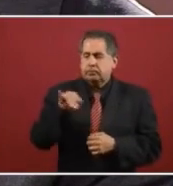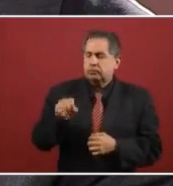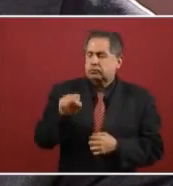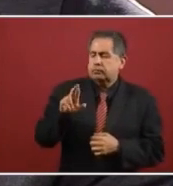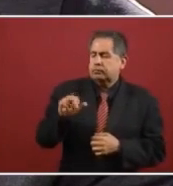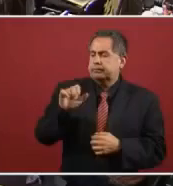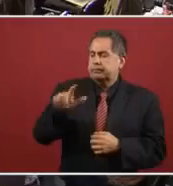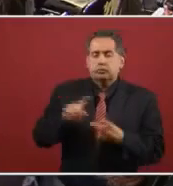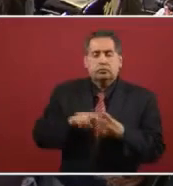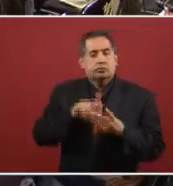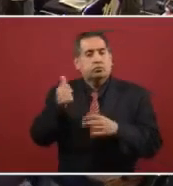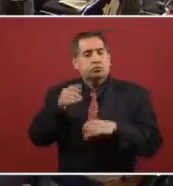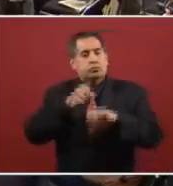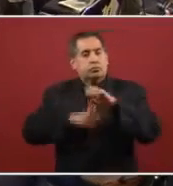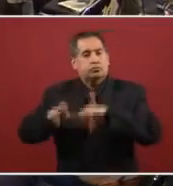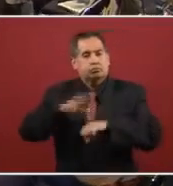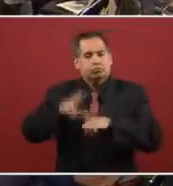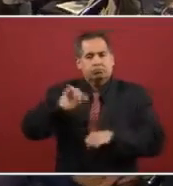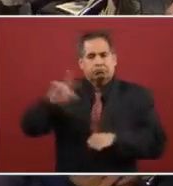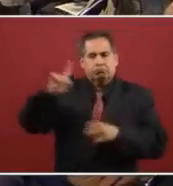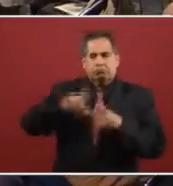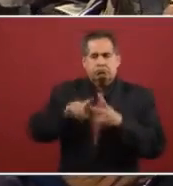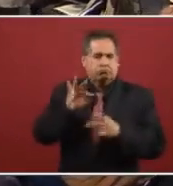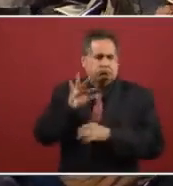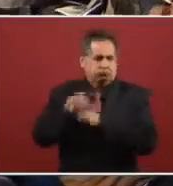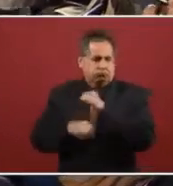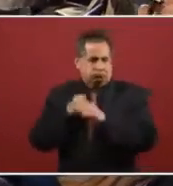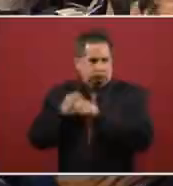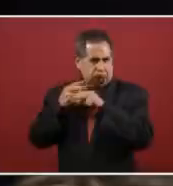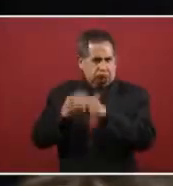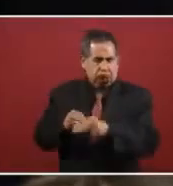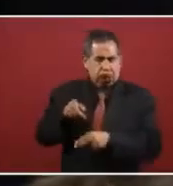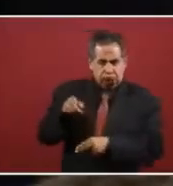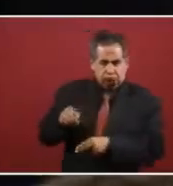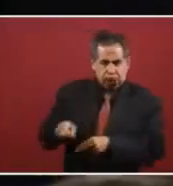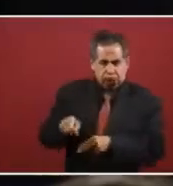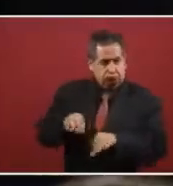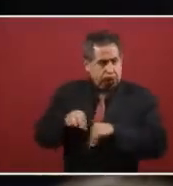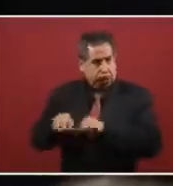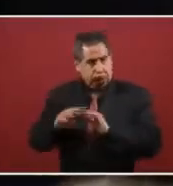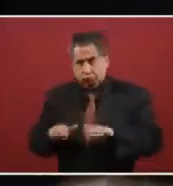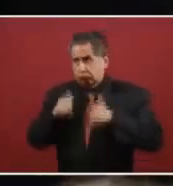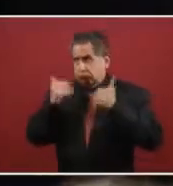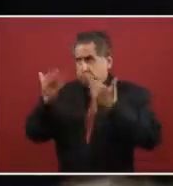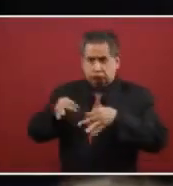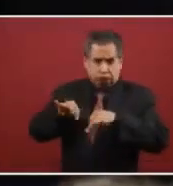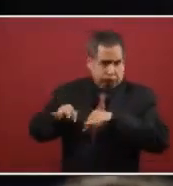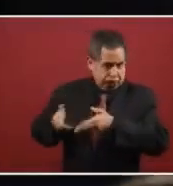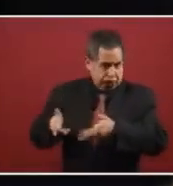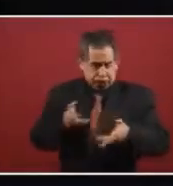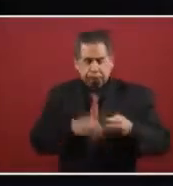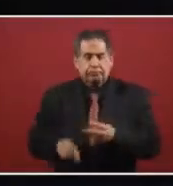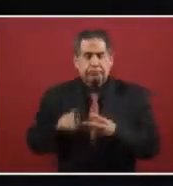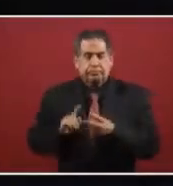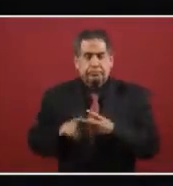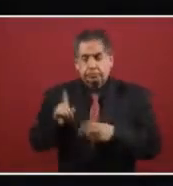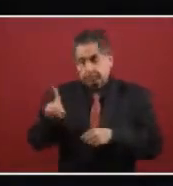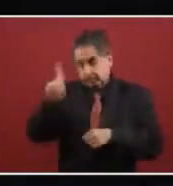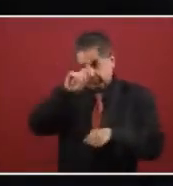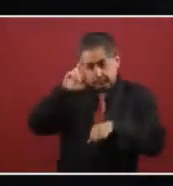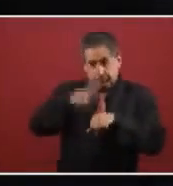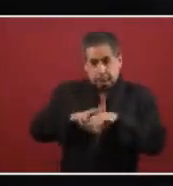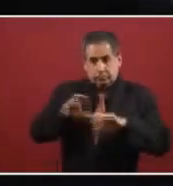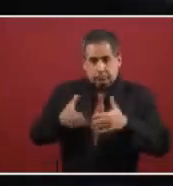Álvarez, un embajador emérito, But in más de 40 another años de la ambassador exterior 40 years mexicana, ago, asesor, por